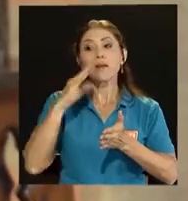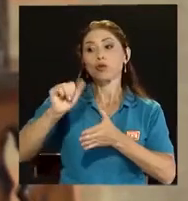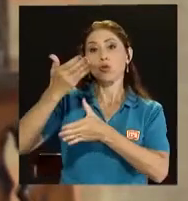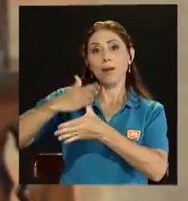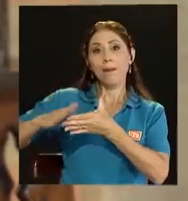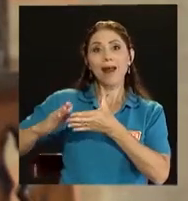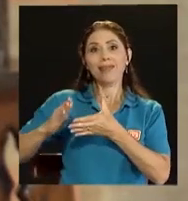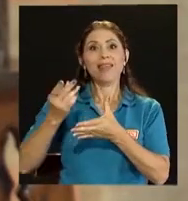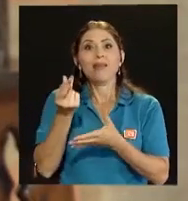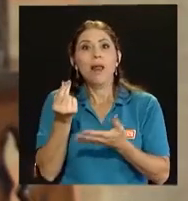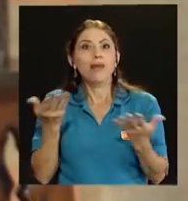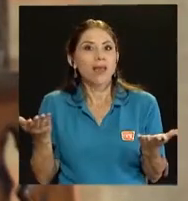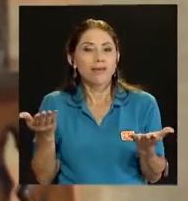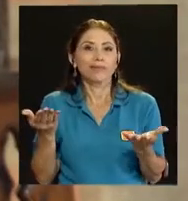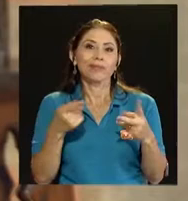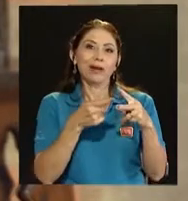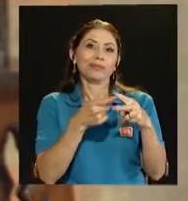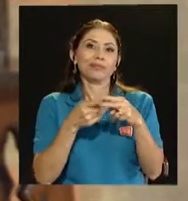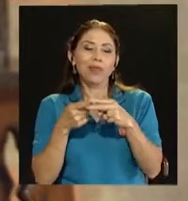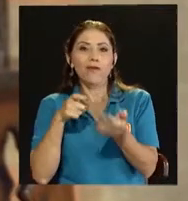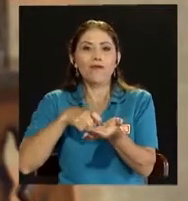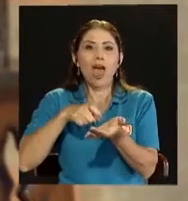fiado en la deuda